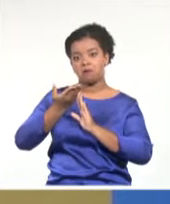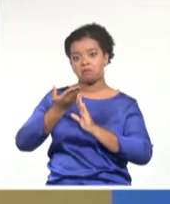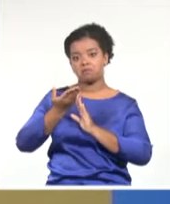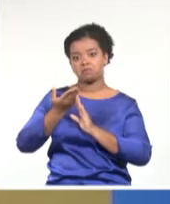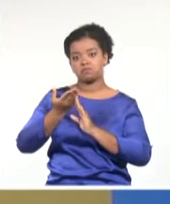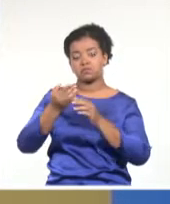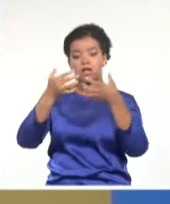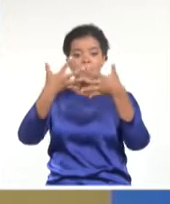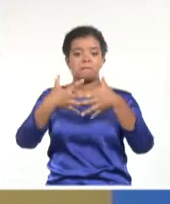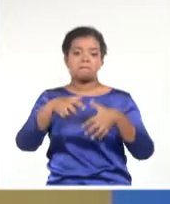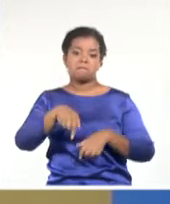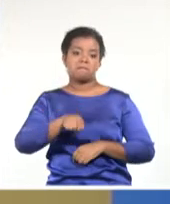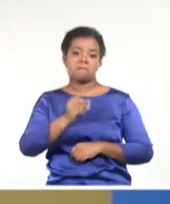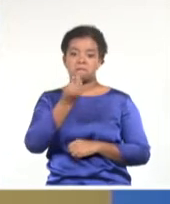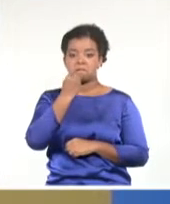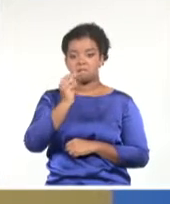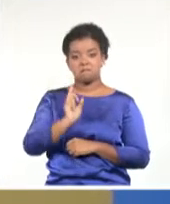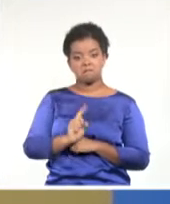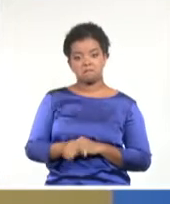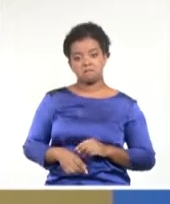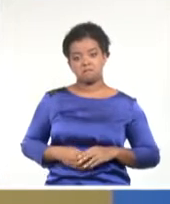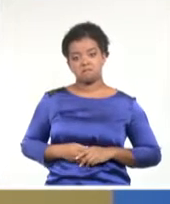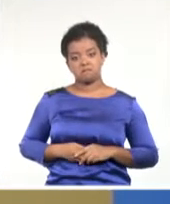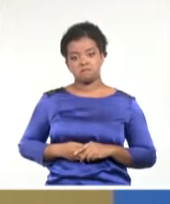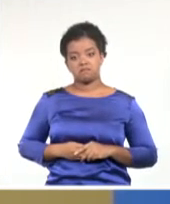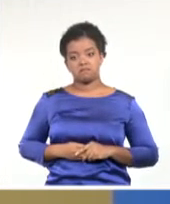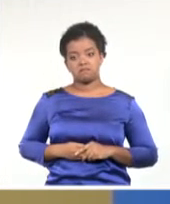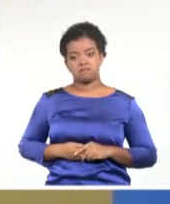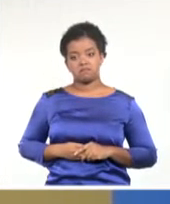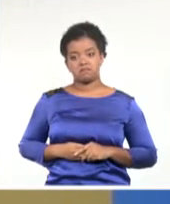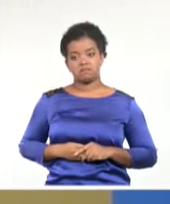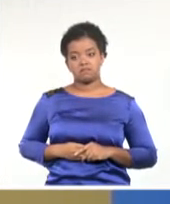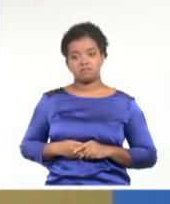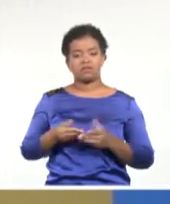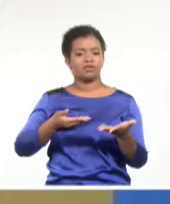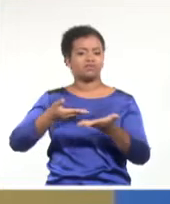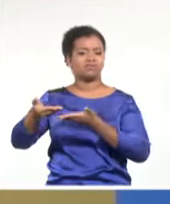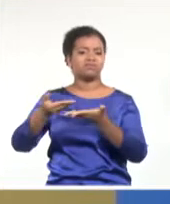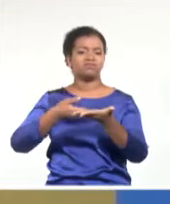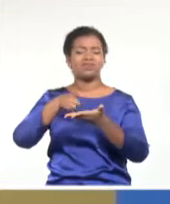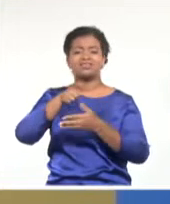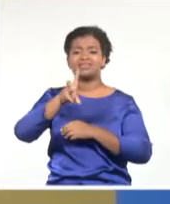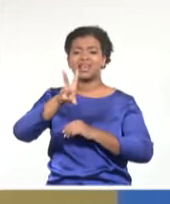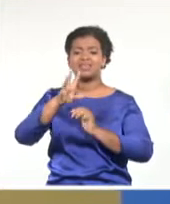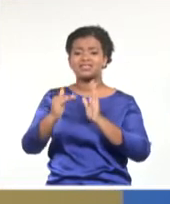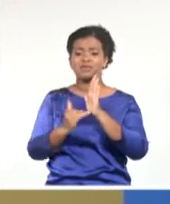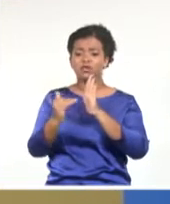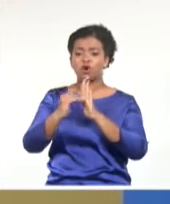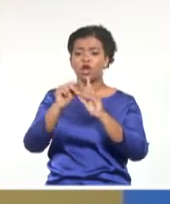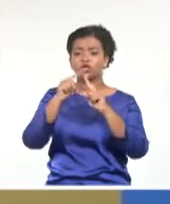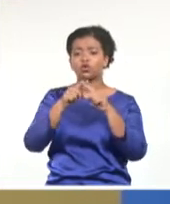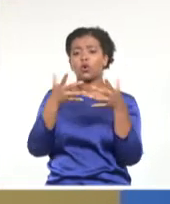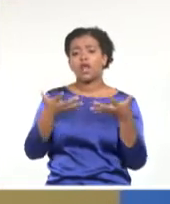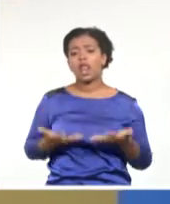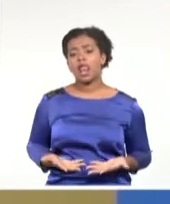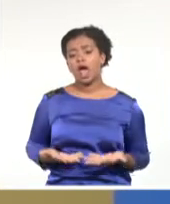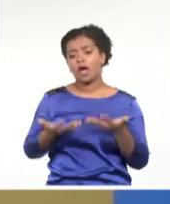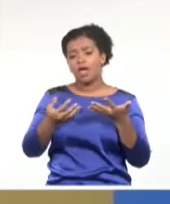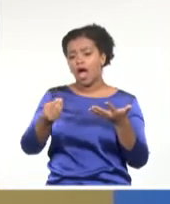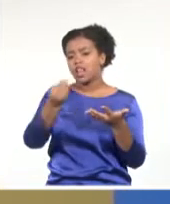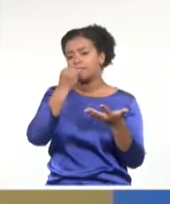que producirlos. Llegamos a importar 13 millones de toneladas, la mitad de ellas en